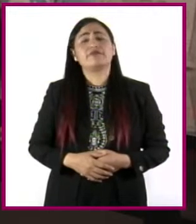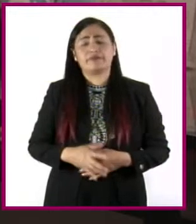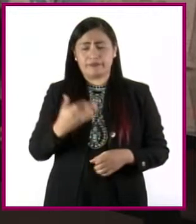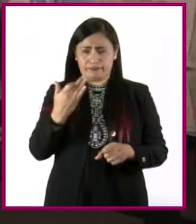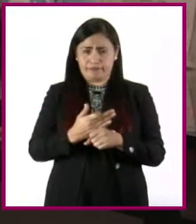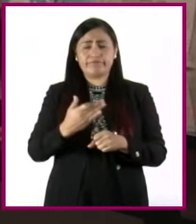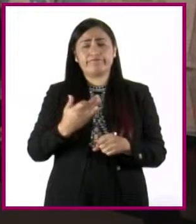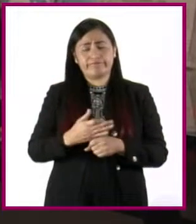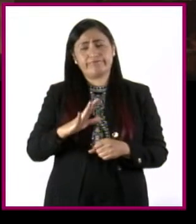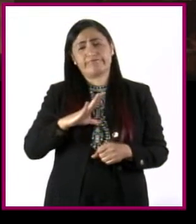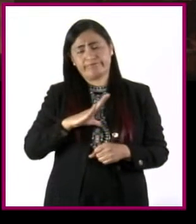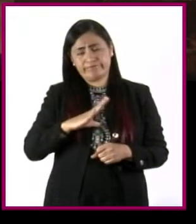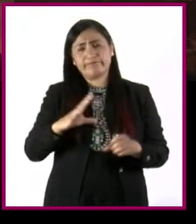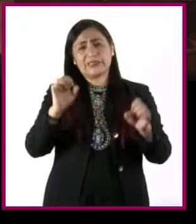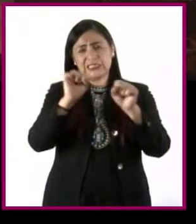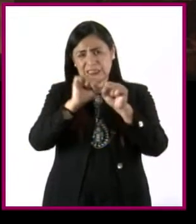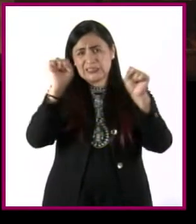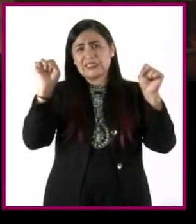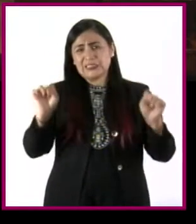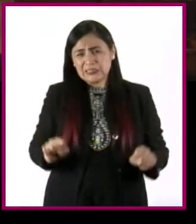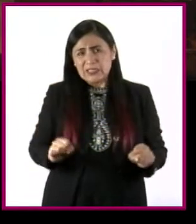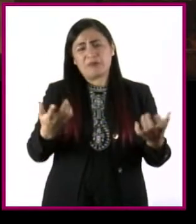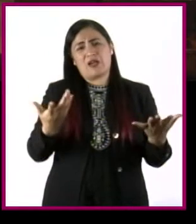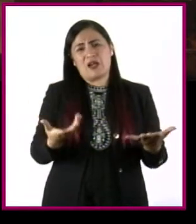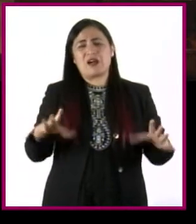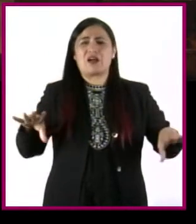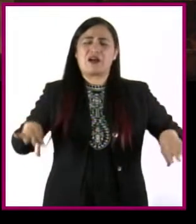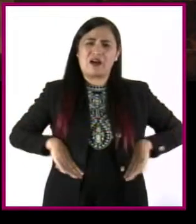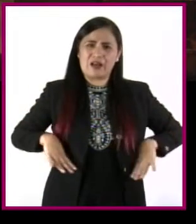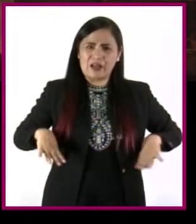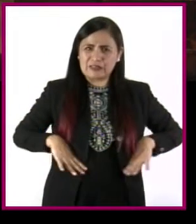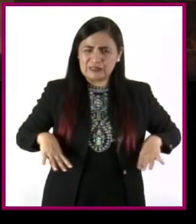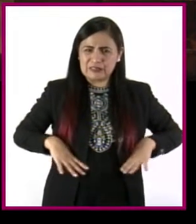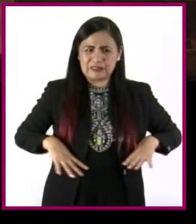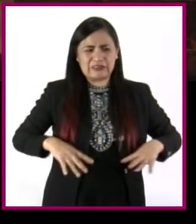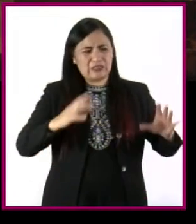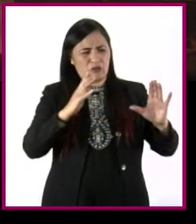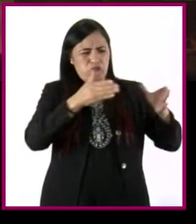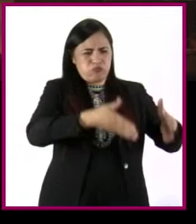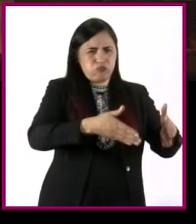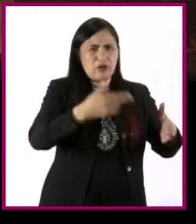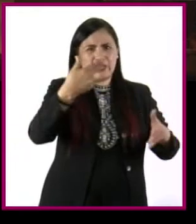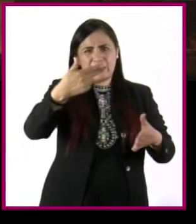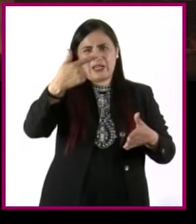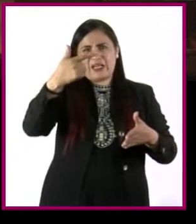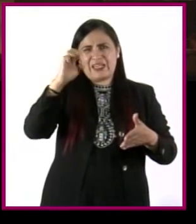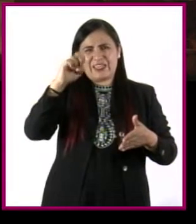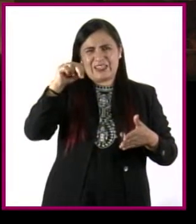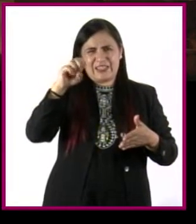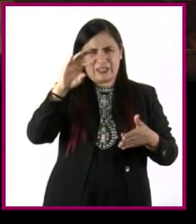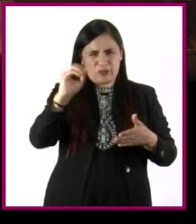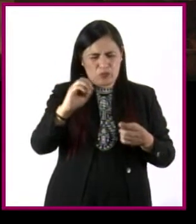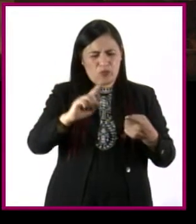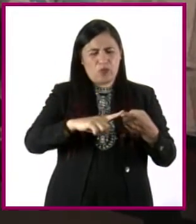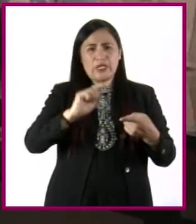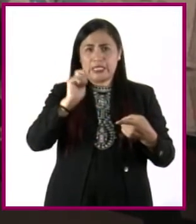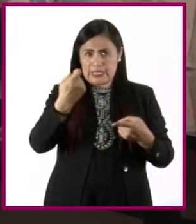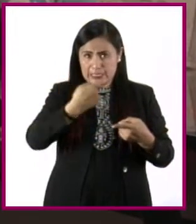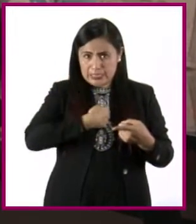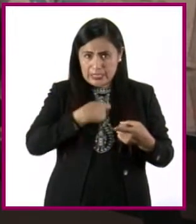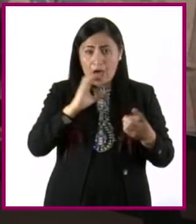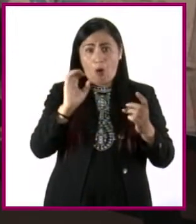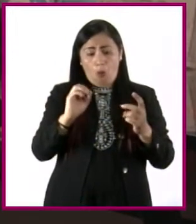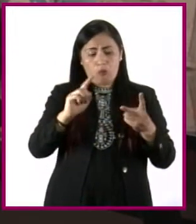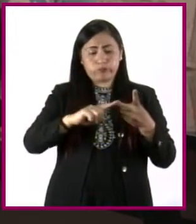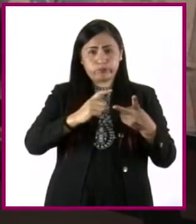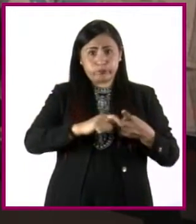en un sistema que privilegia ciertas características relacionadas con el género, tanto de identidad como de expresión, y todo